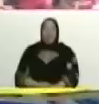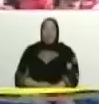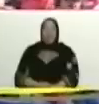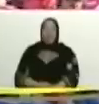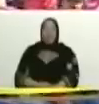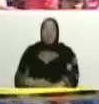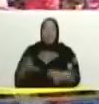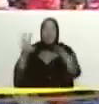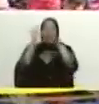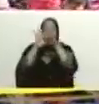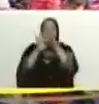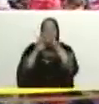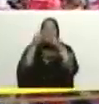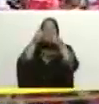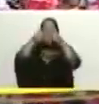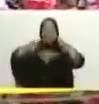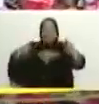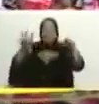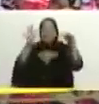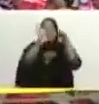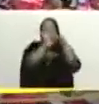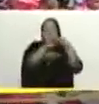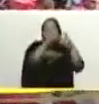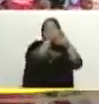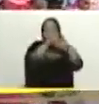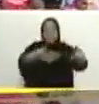¿Están unidos o están divididos?